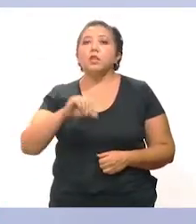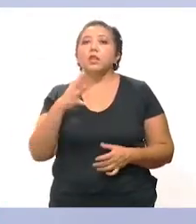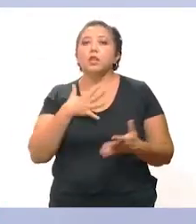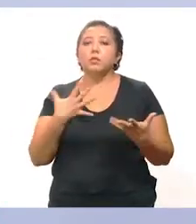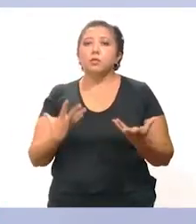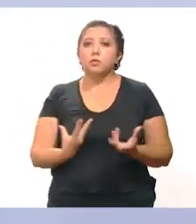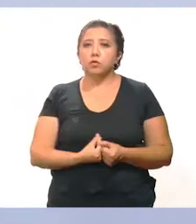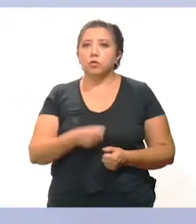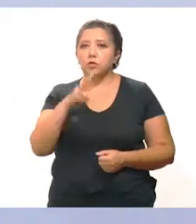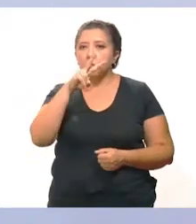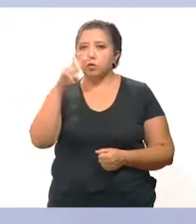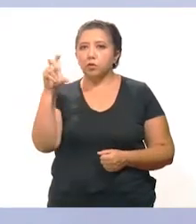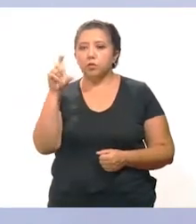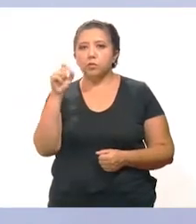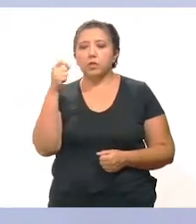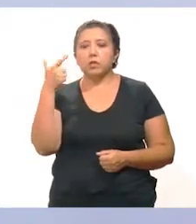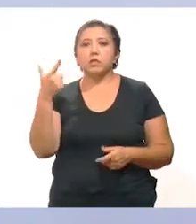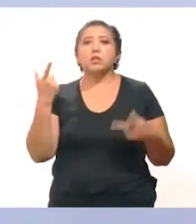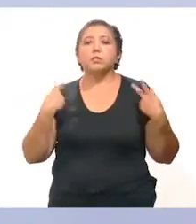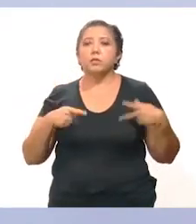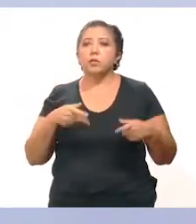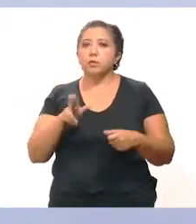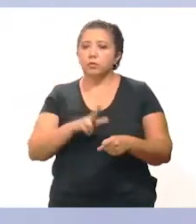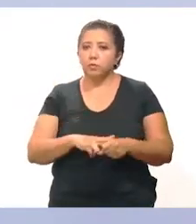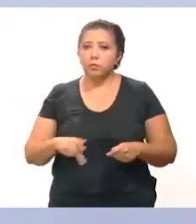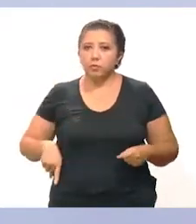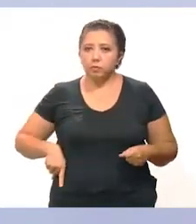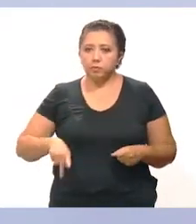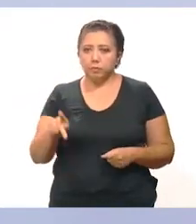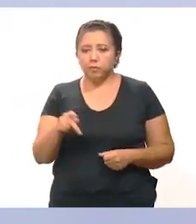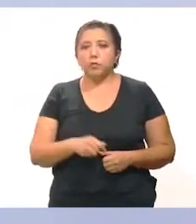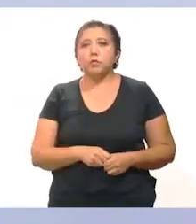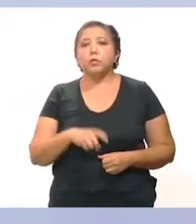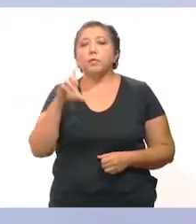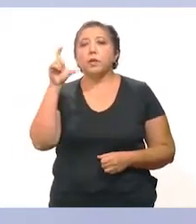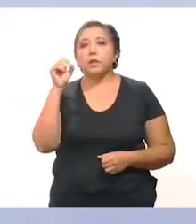hoy tenemos 227 pacientes en hospitales públicos,